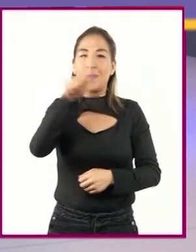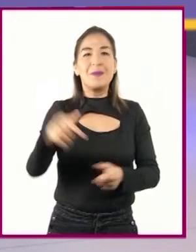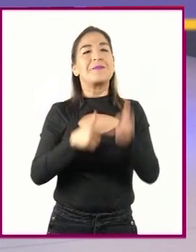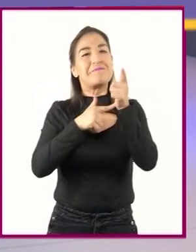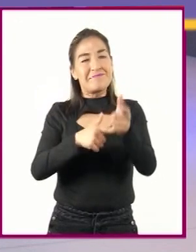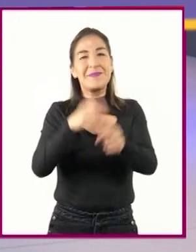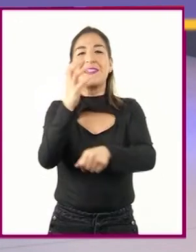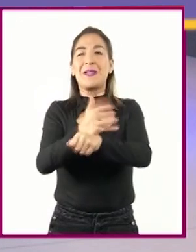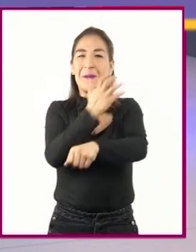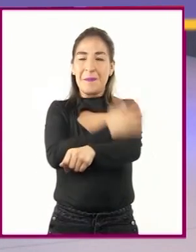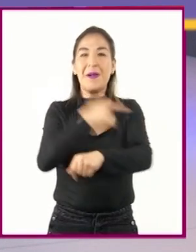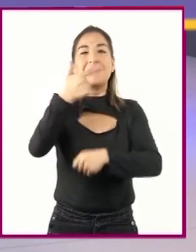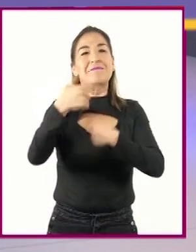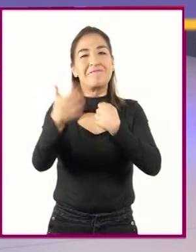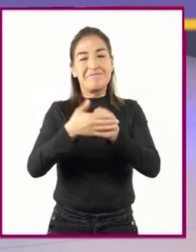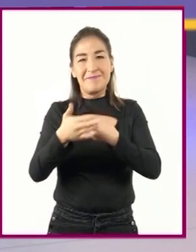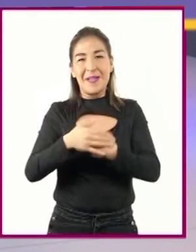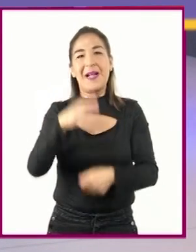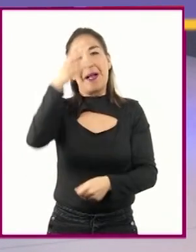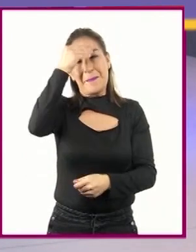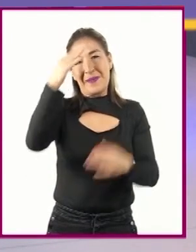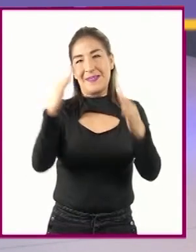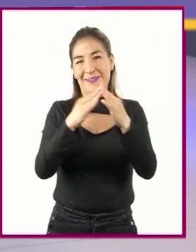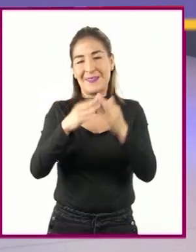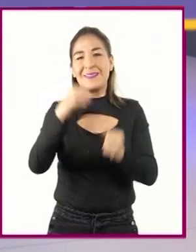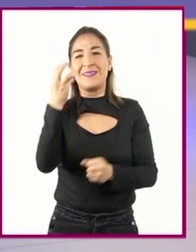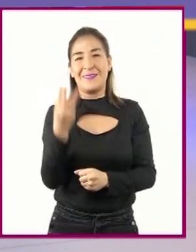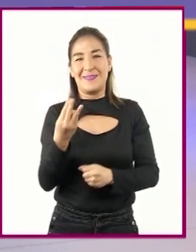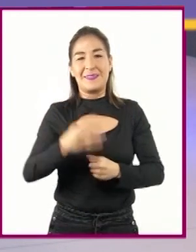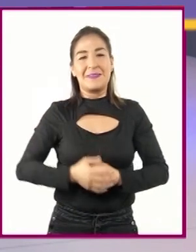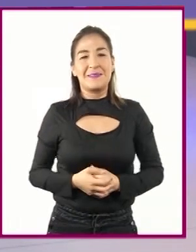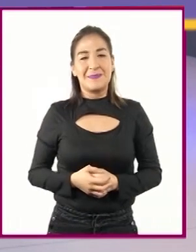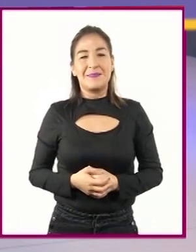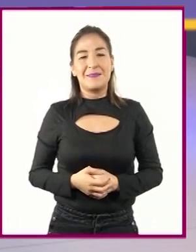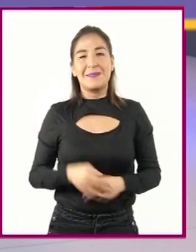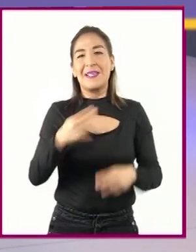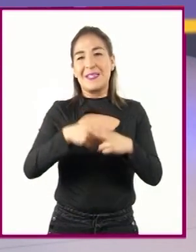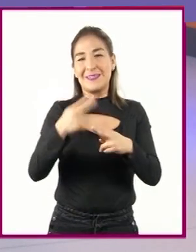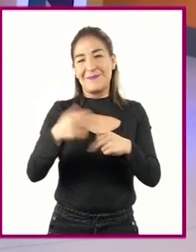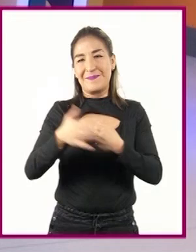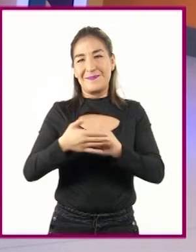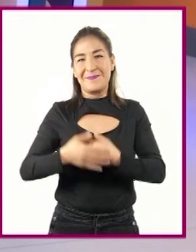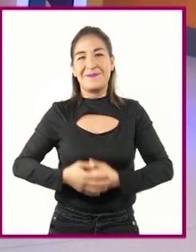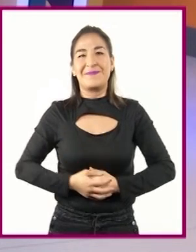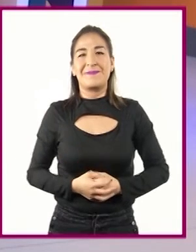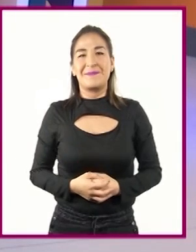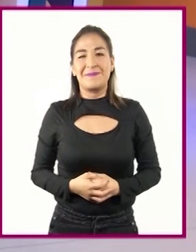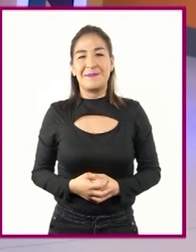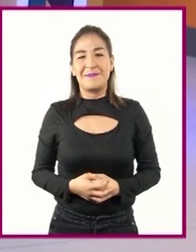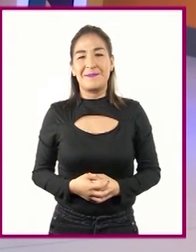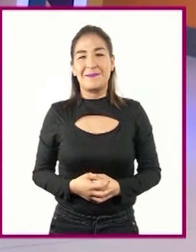de acompañarnos en la próxima aventura de Aprende en Casa 3. Hasta la próxima. Hasta la próxima.